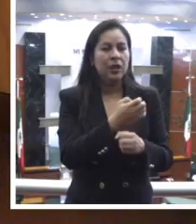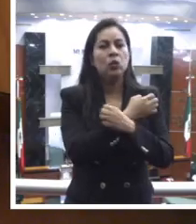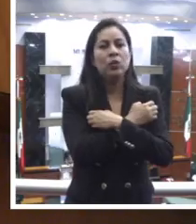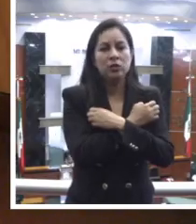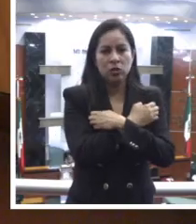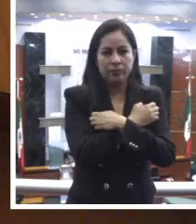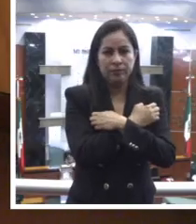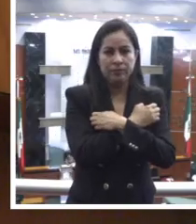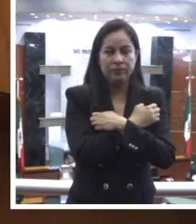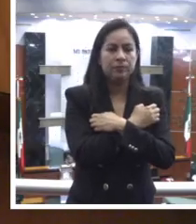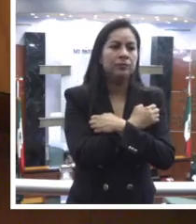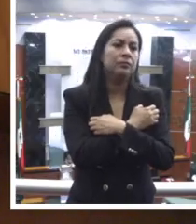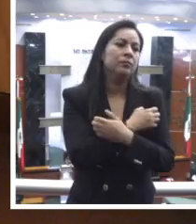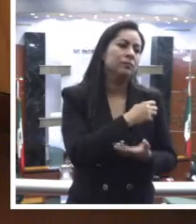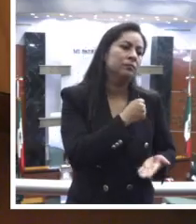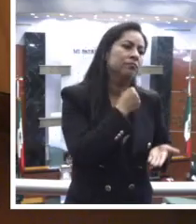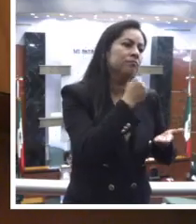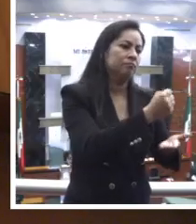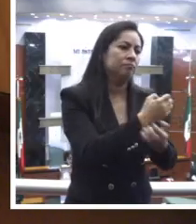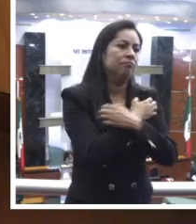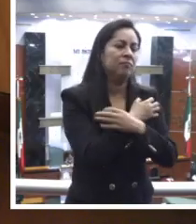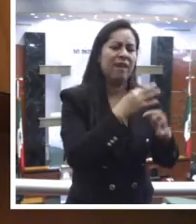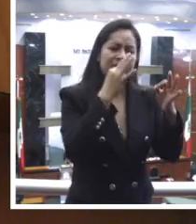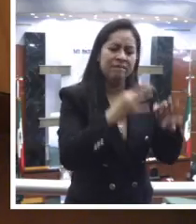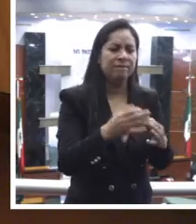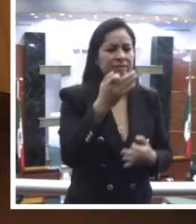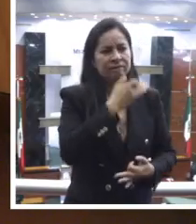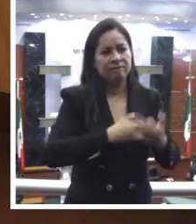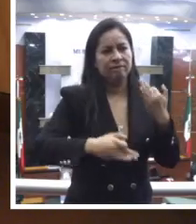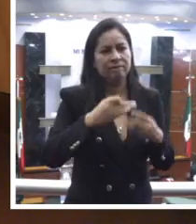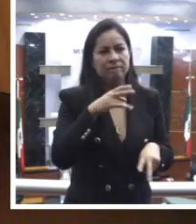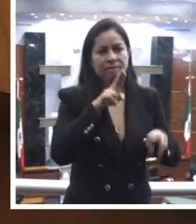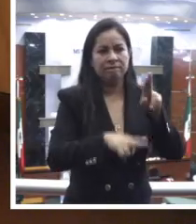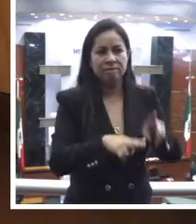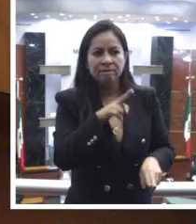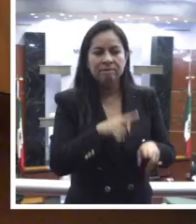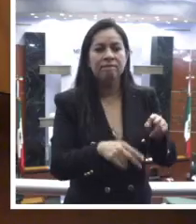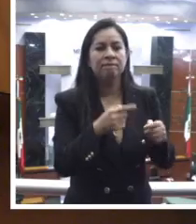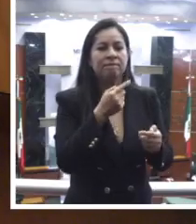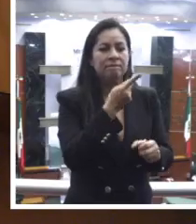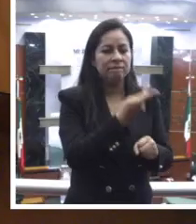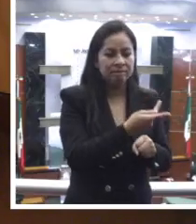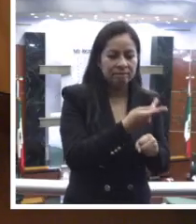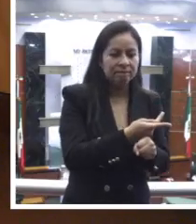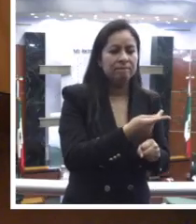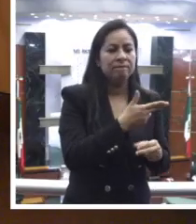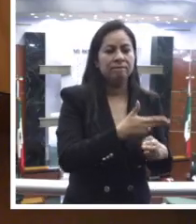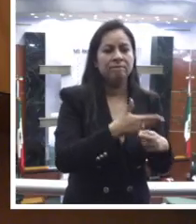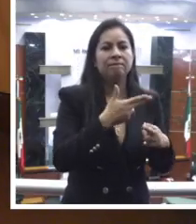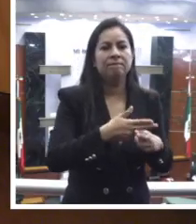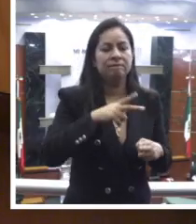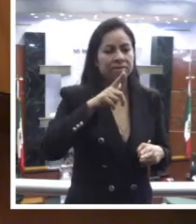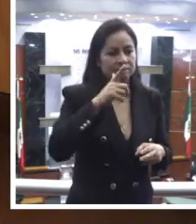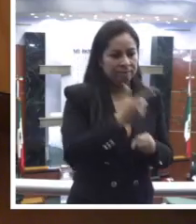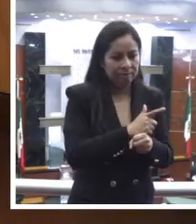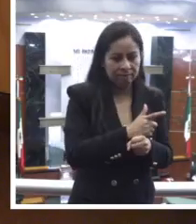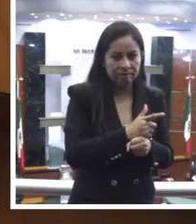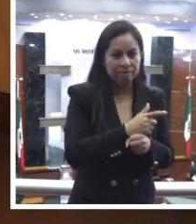educación. Invertir en la educación de calidad para todos los niveles, desde preescolar hasta la educación